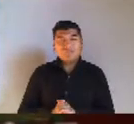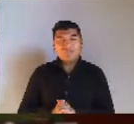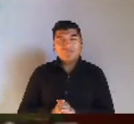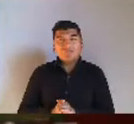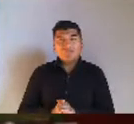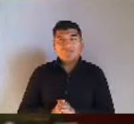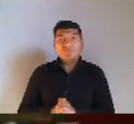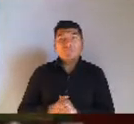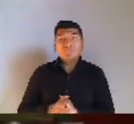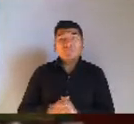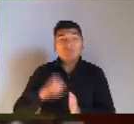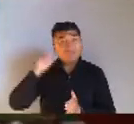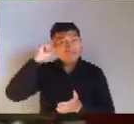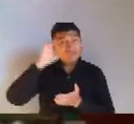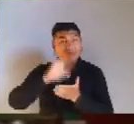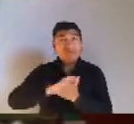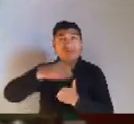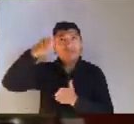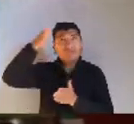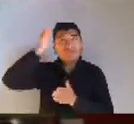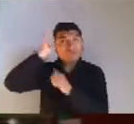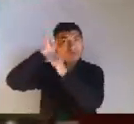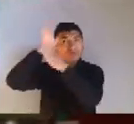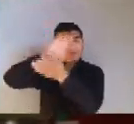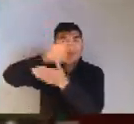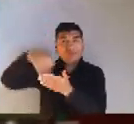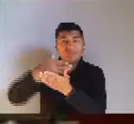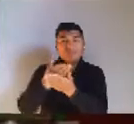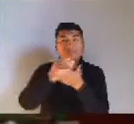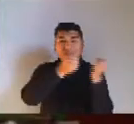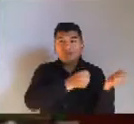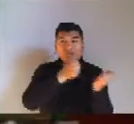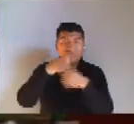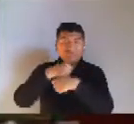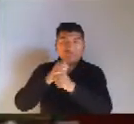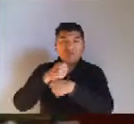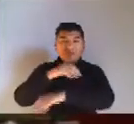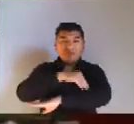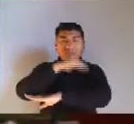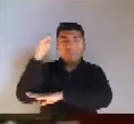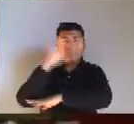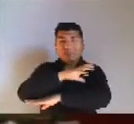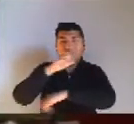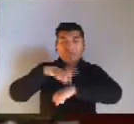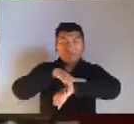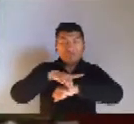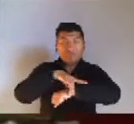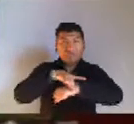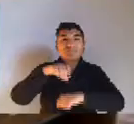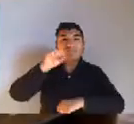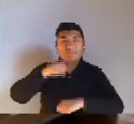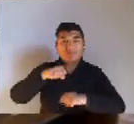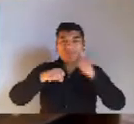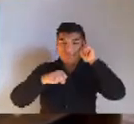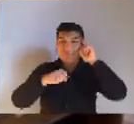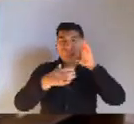yo creo. ¿Creen en Dios Padre Todopoderoso, Creador del cielo y la tierra?